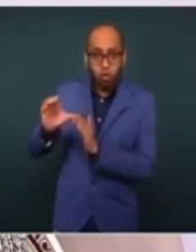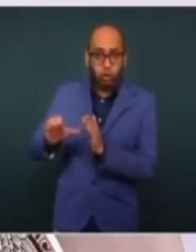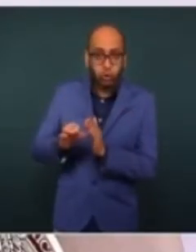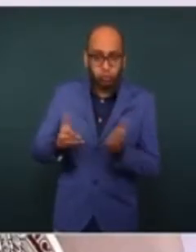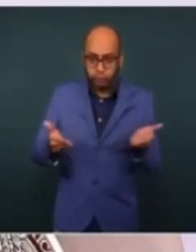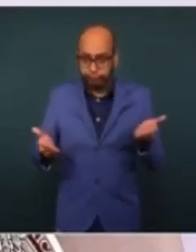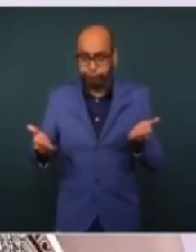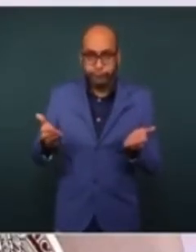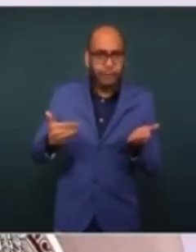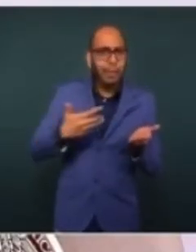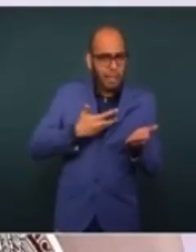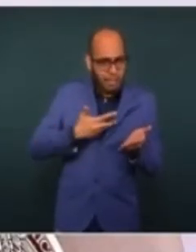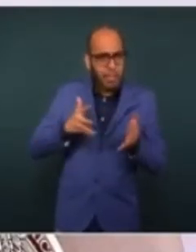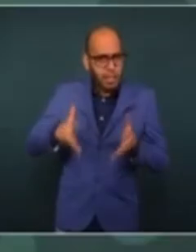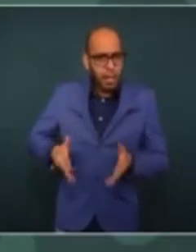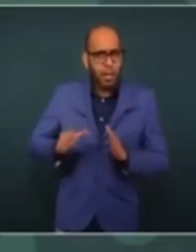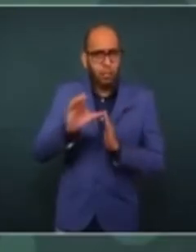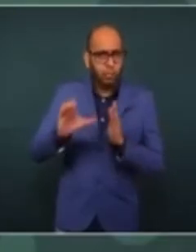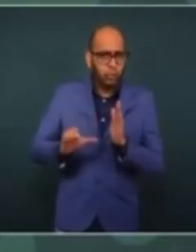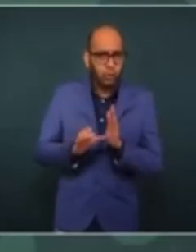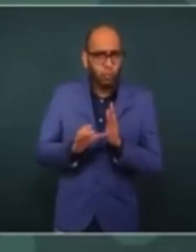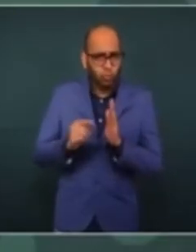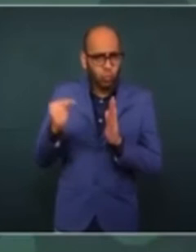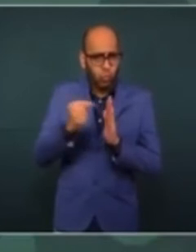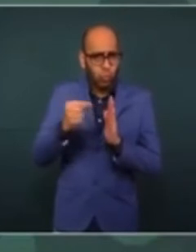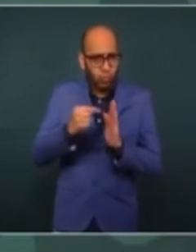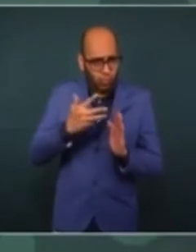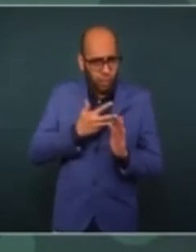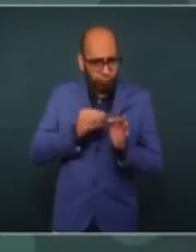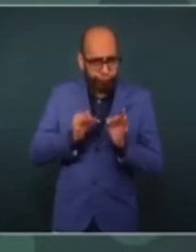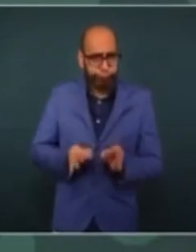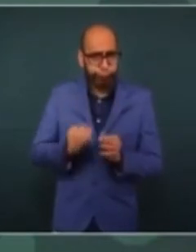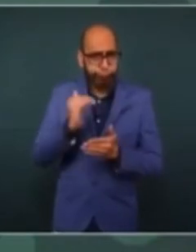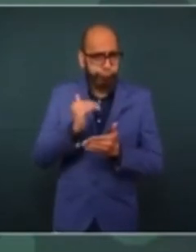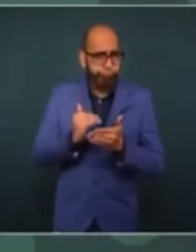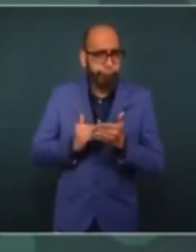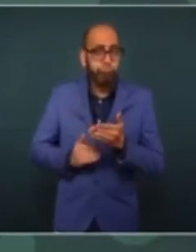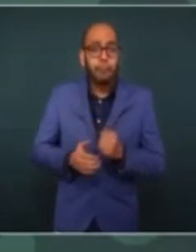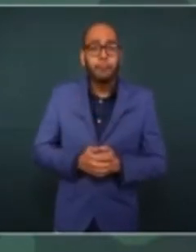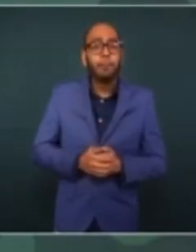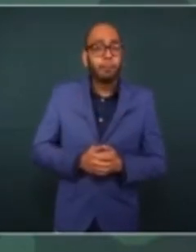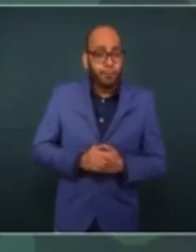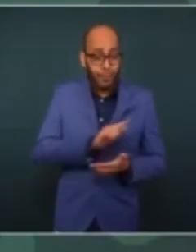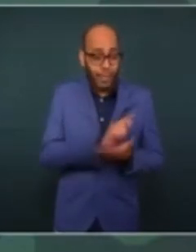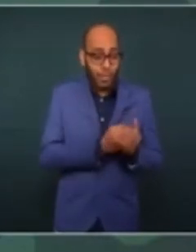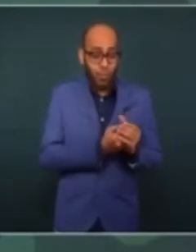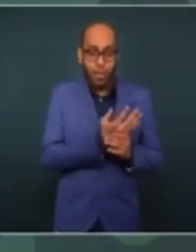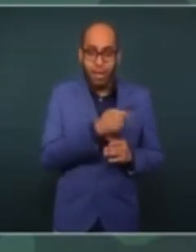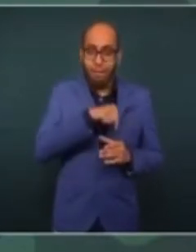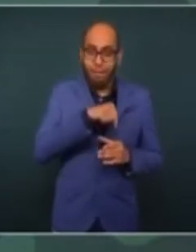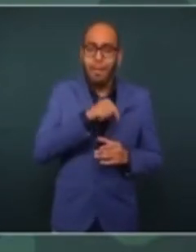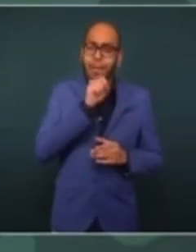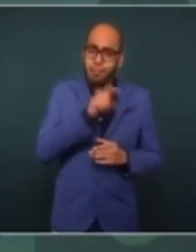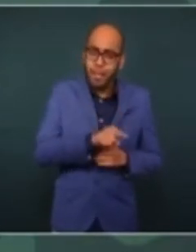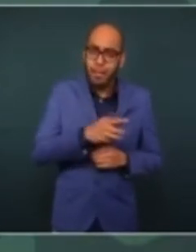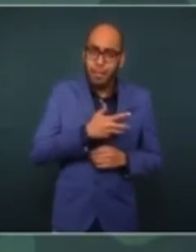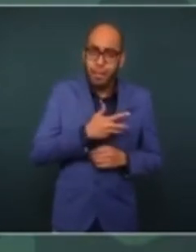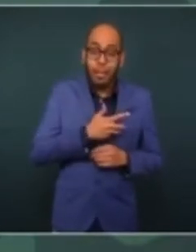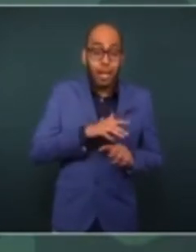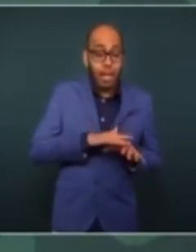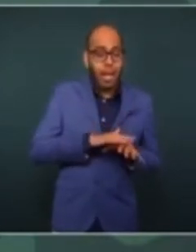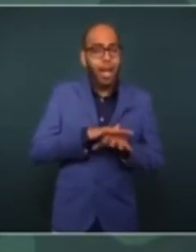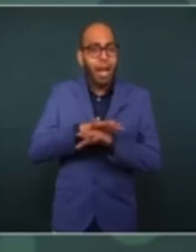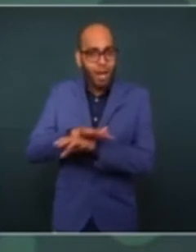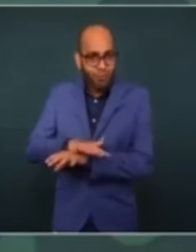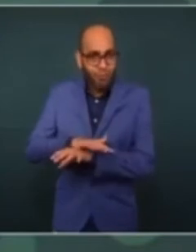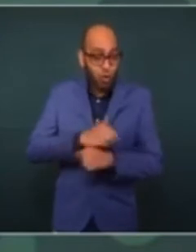la Constitución, definida incluso en el quinto transitorio y el séptimo de la reforma, que en la transición